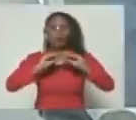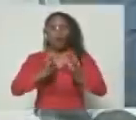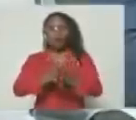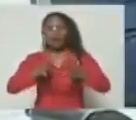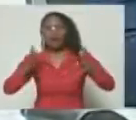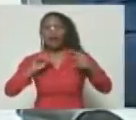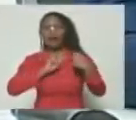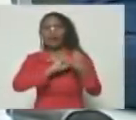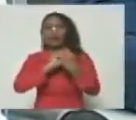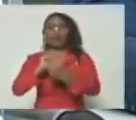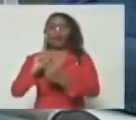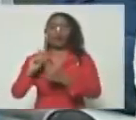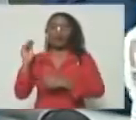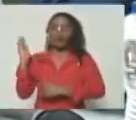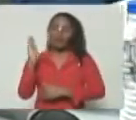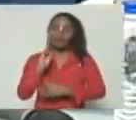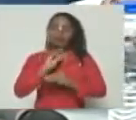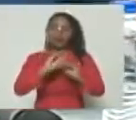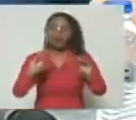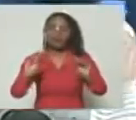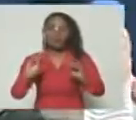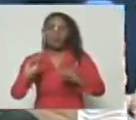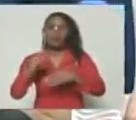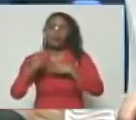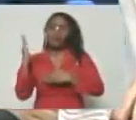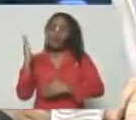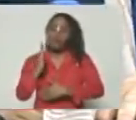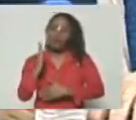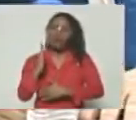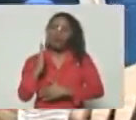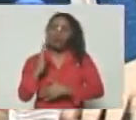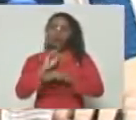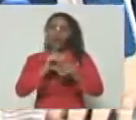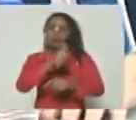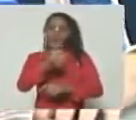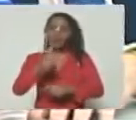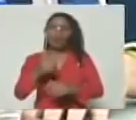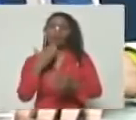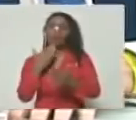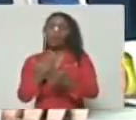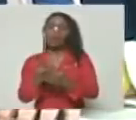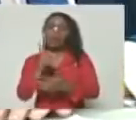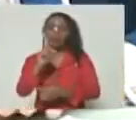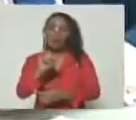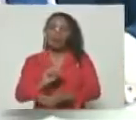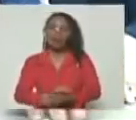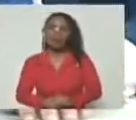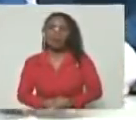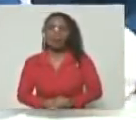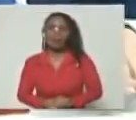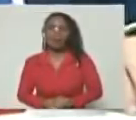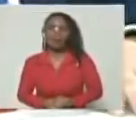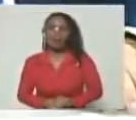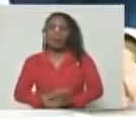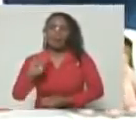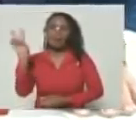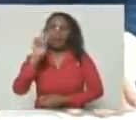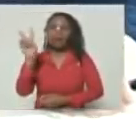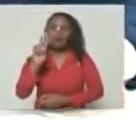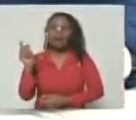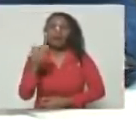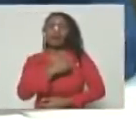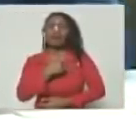que venir ya llamando, pero así como viene la gente a pedir condiciones, aquí también hay que pedir. Los venezolanos queremos